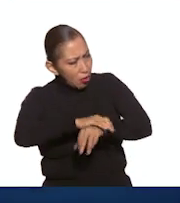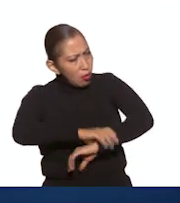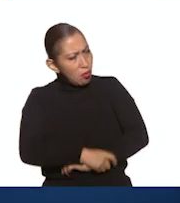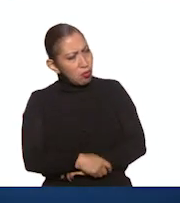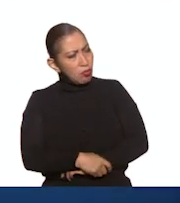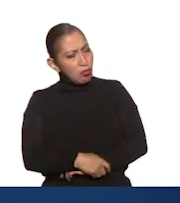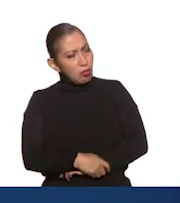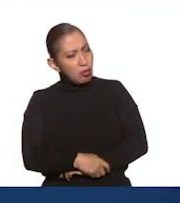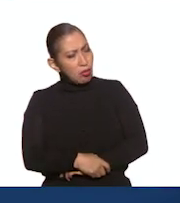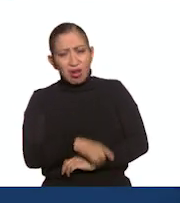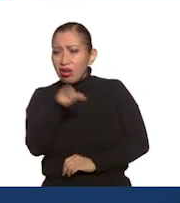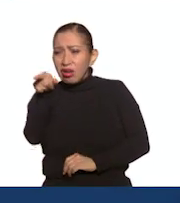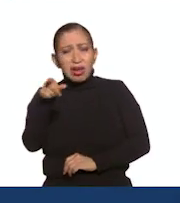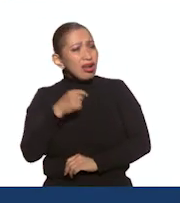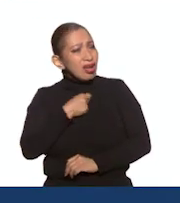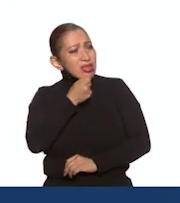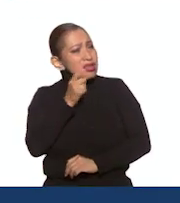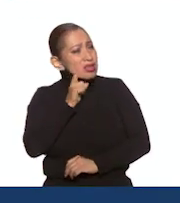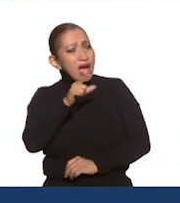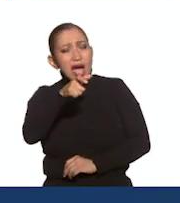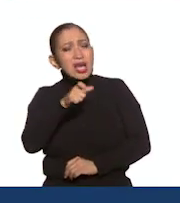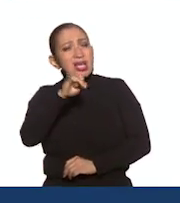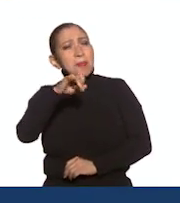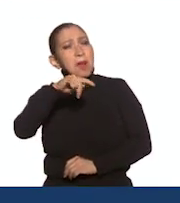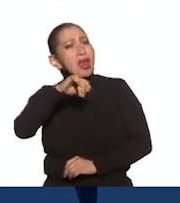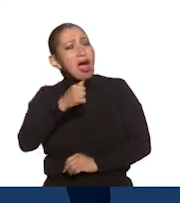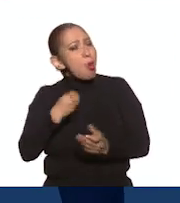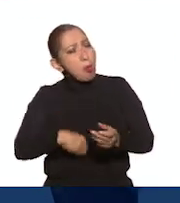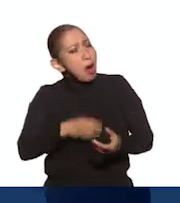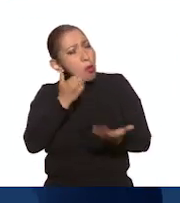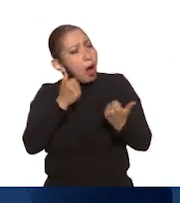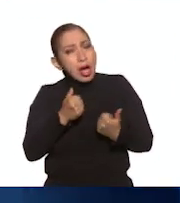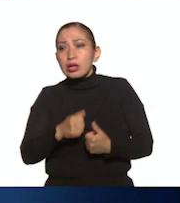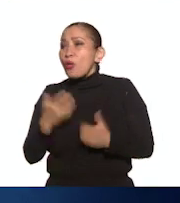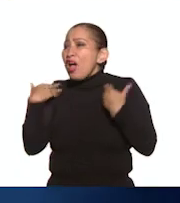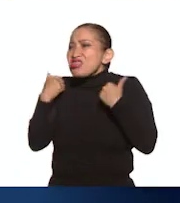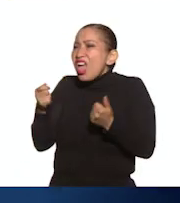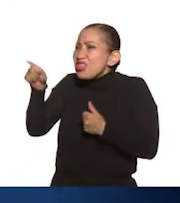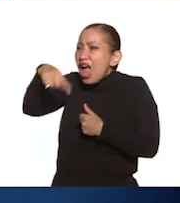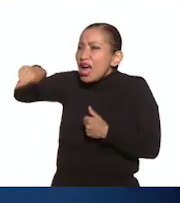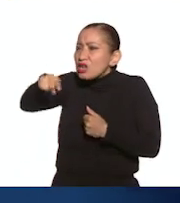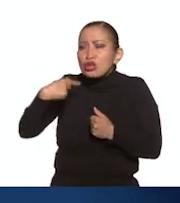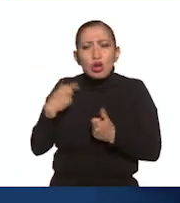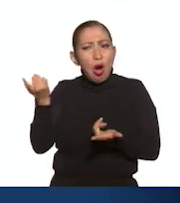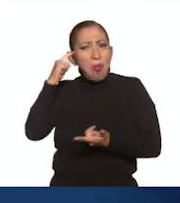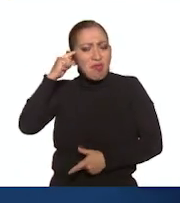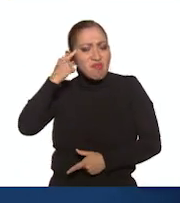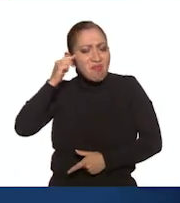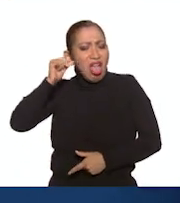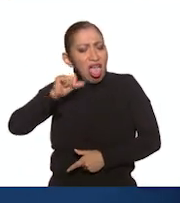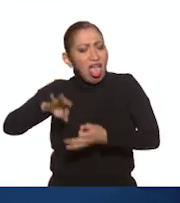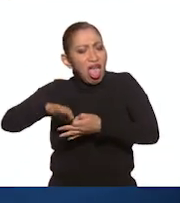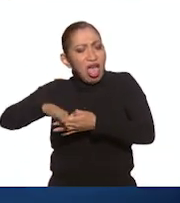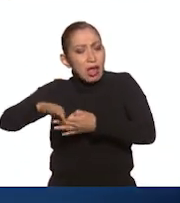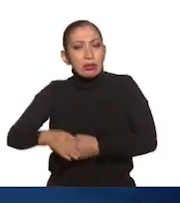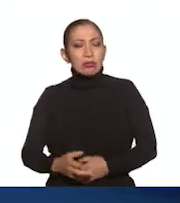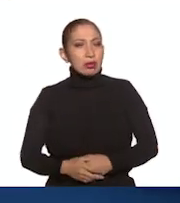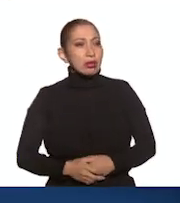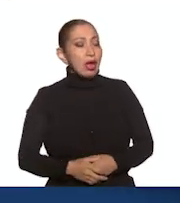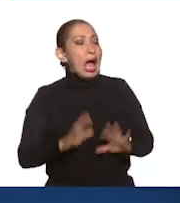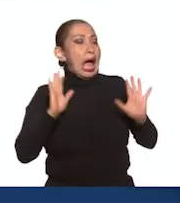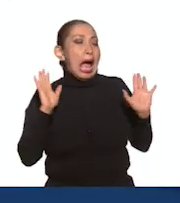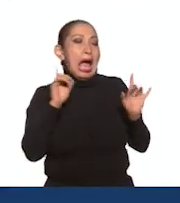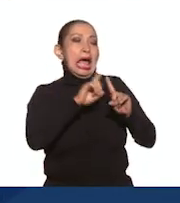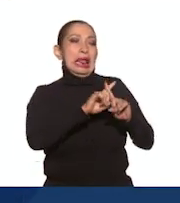Pues, Jimenita no tiene la culpa de eso, man. Es que no entienden que no ando de buen humor. Bueno, es que eso es